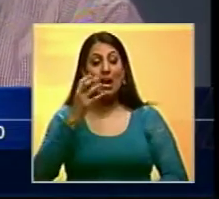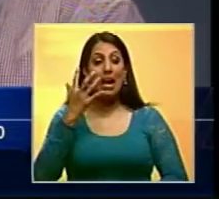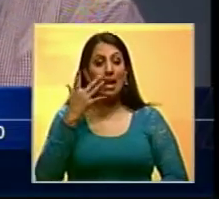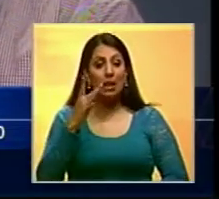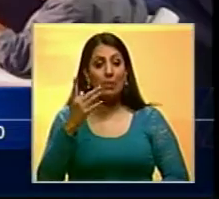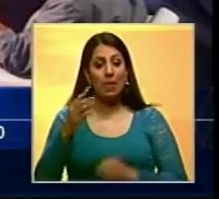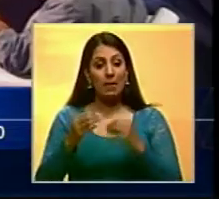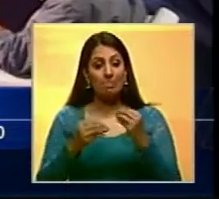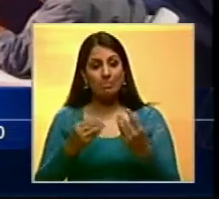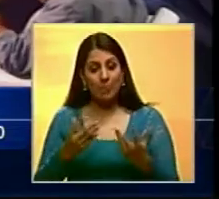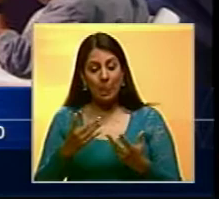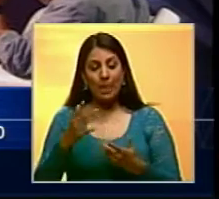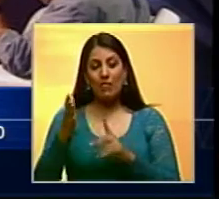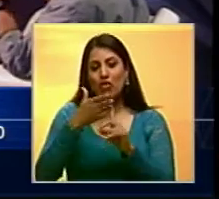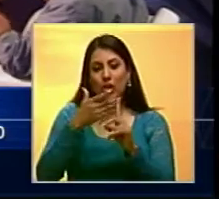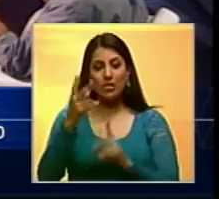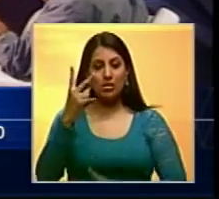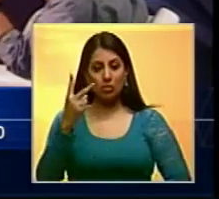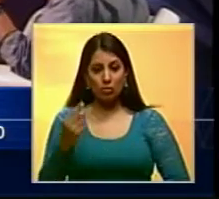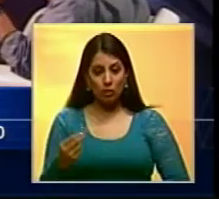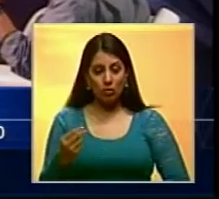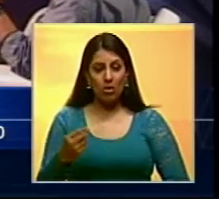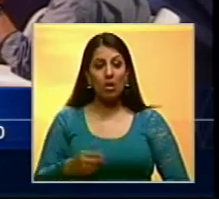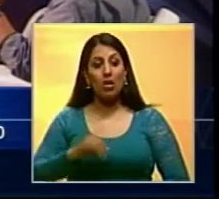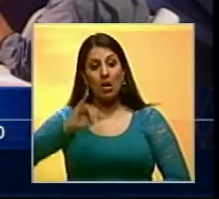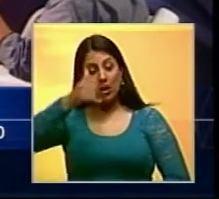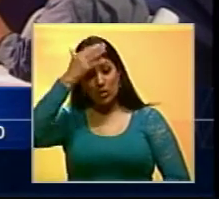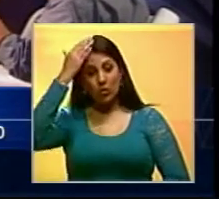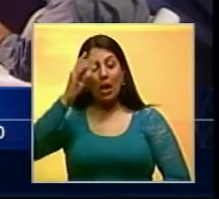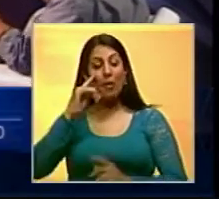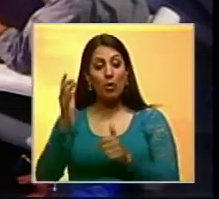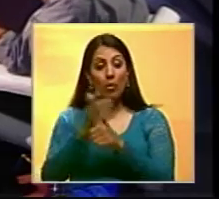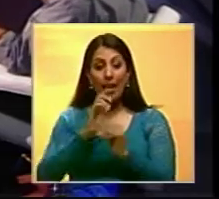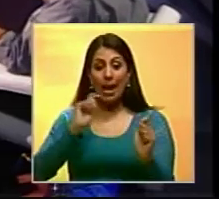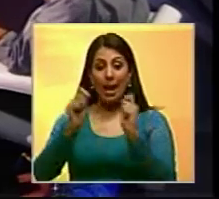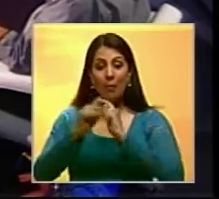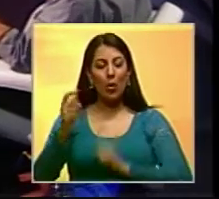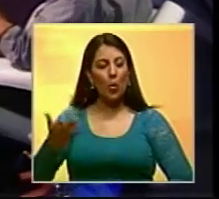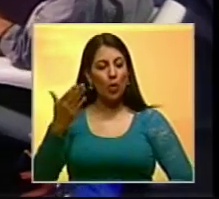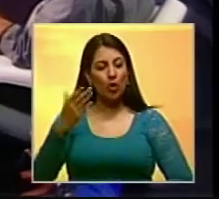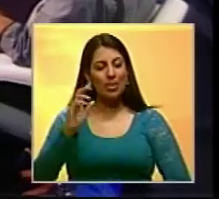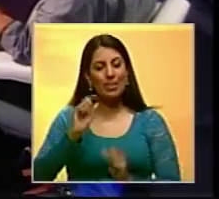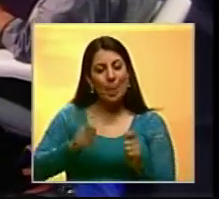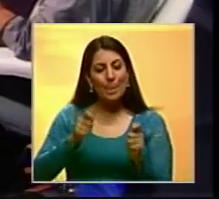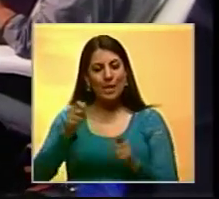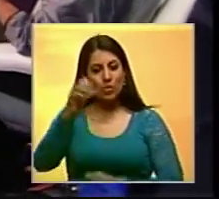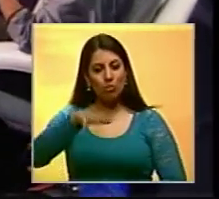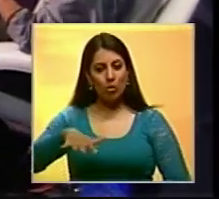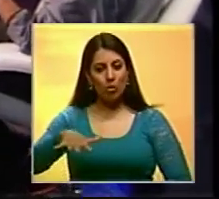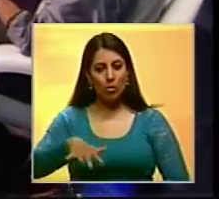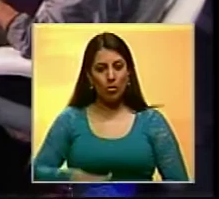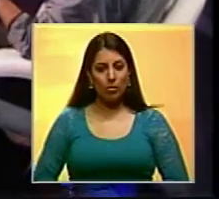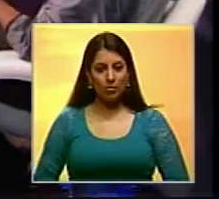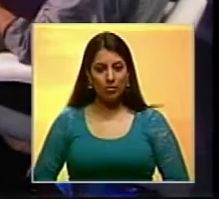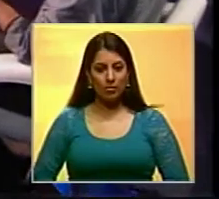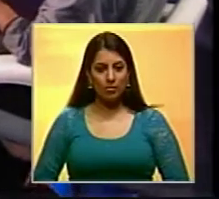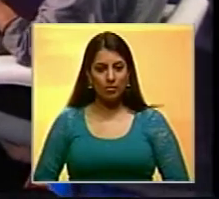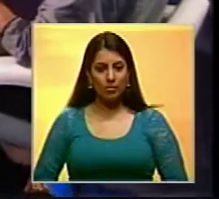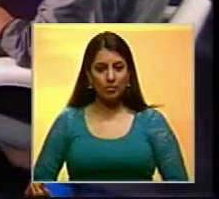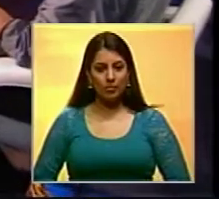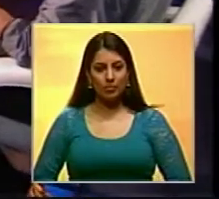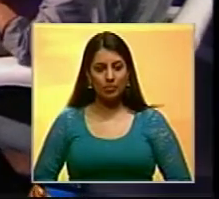sea violento. Torrealba asegura que para conseguir un cambio es importante la presión popular.